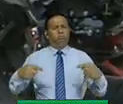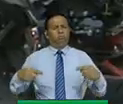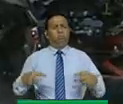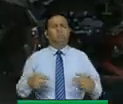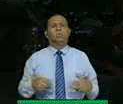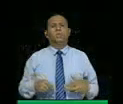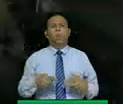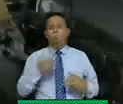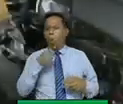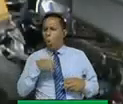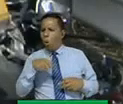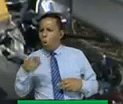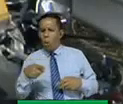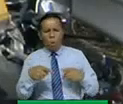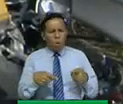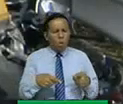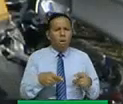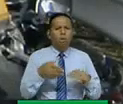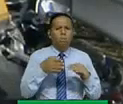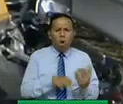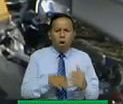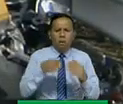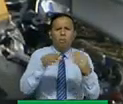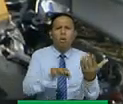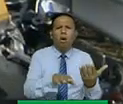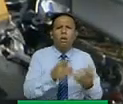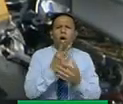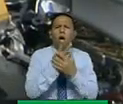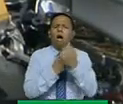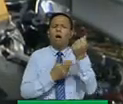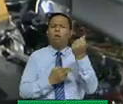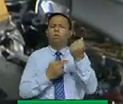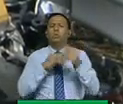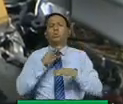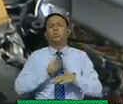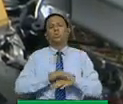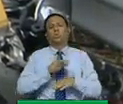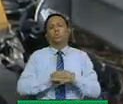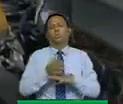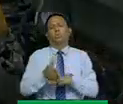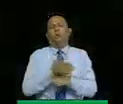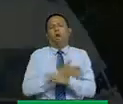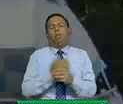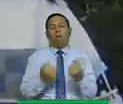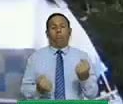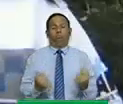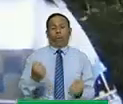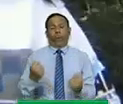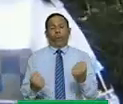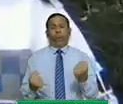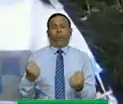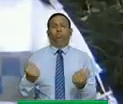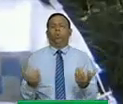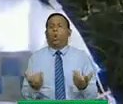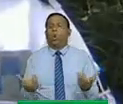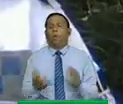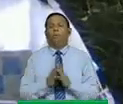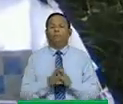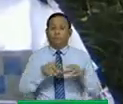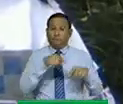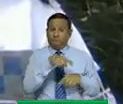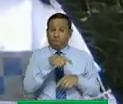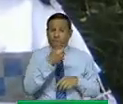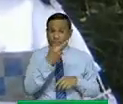metro. Ambos sin vida producto del arrollamiento sufrido minutos antes. Las dos personas fallecidas venían en una